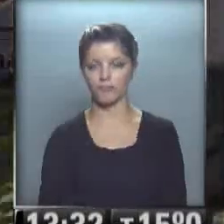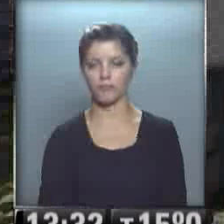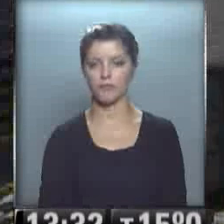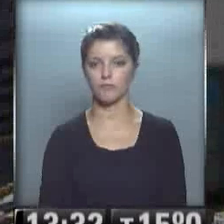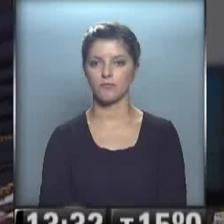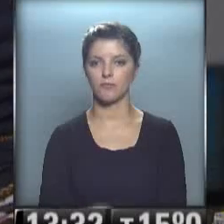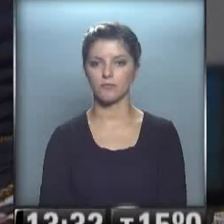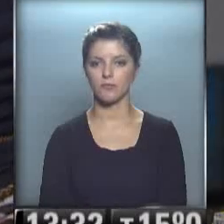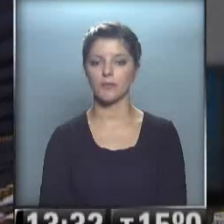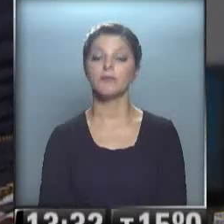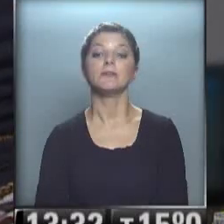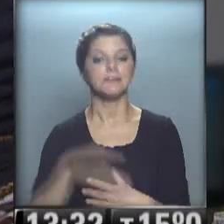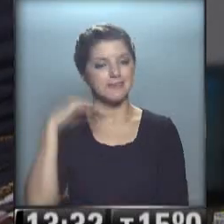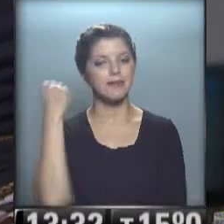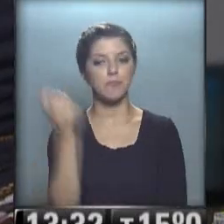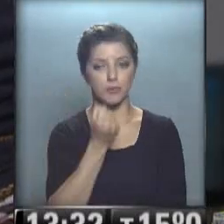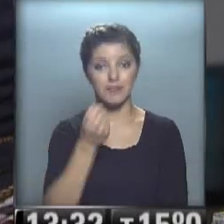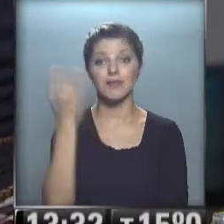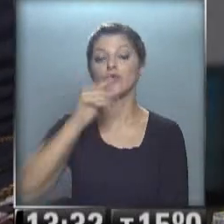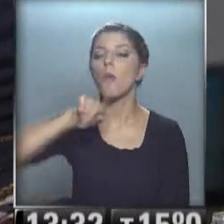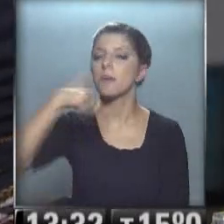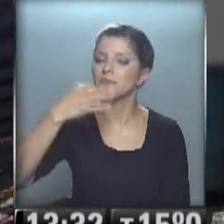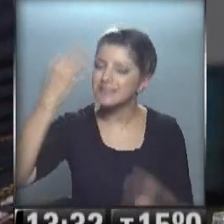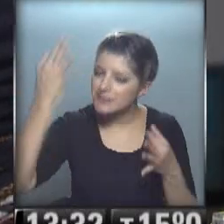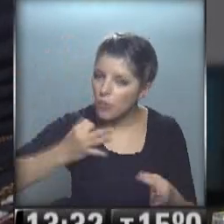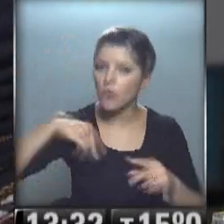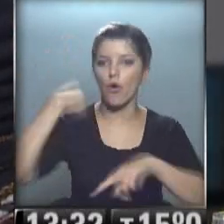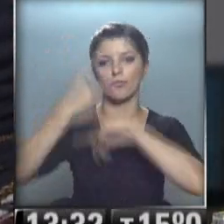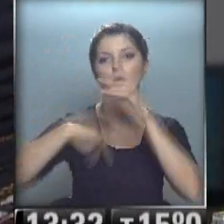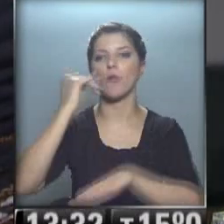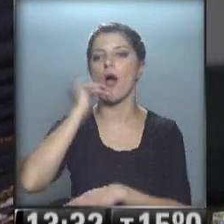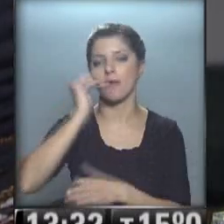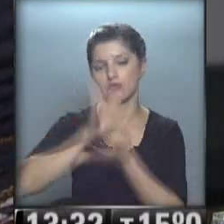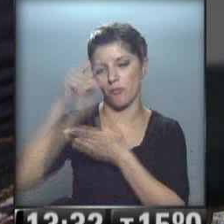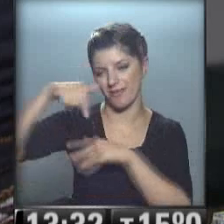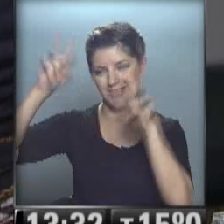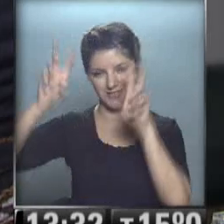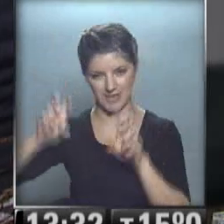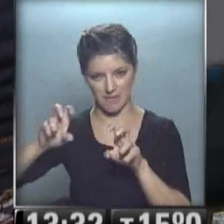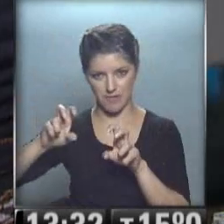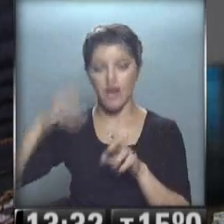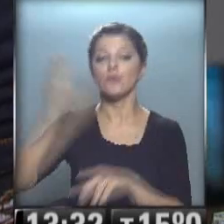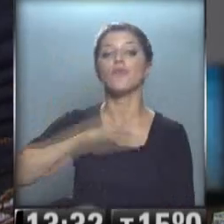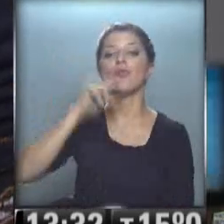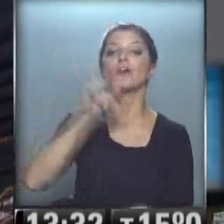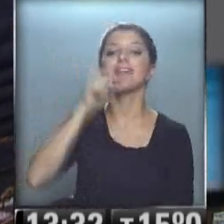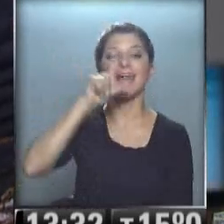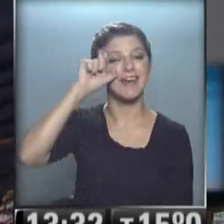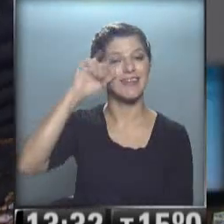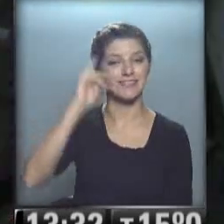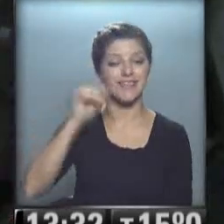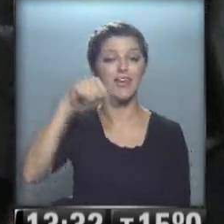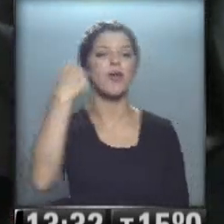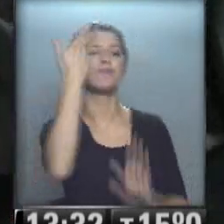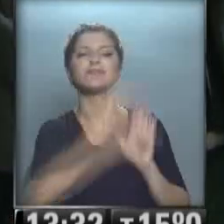futuro importantísimo el sábado que viene seguramente Seguiremos Charlando de todo lo que ha acontecido en fortaleza el martes vamos a la